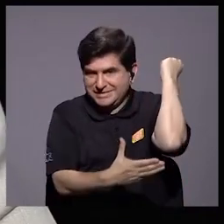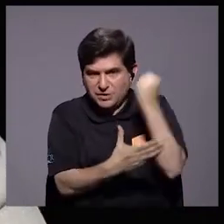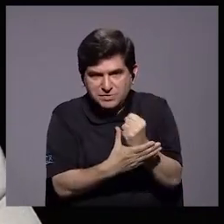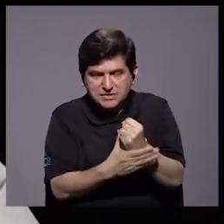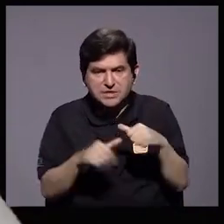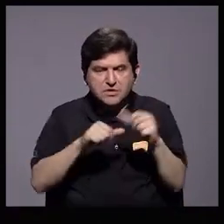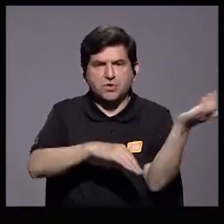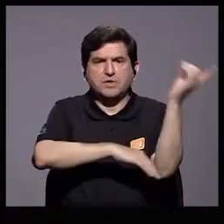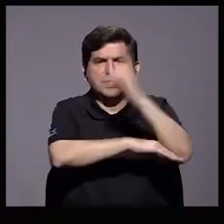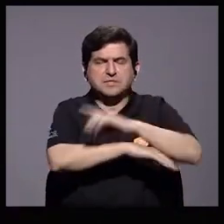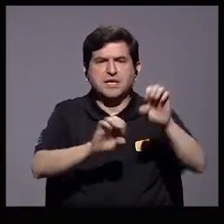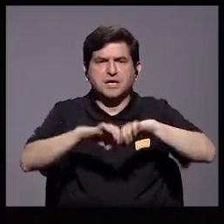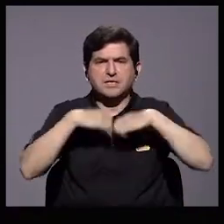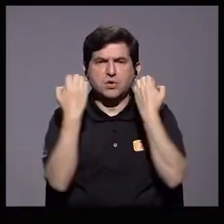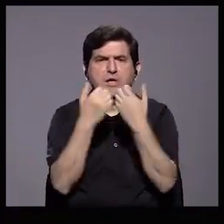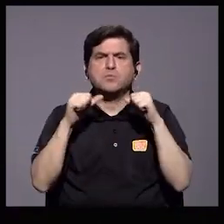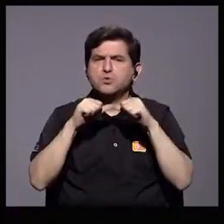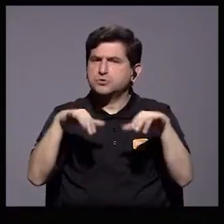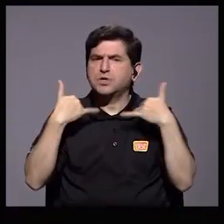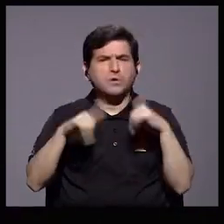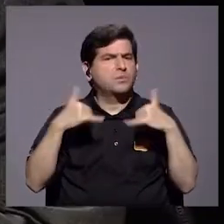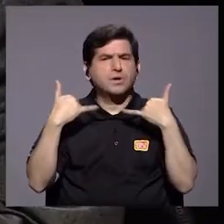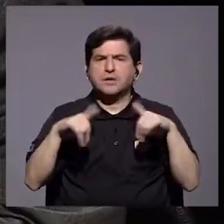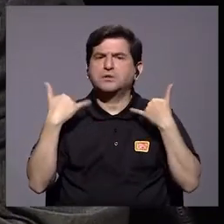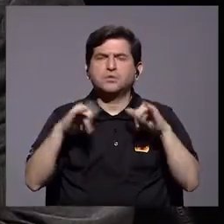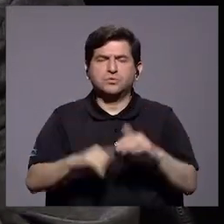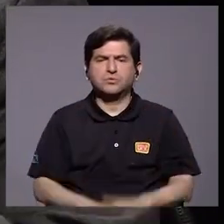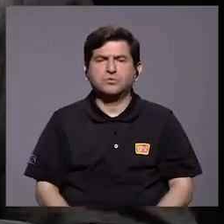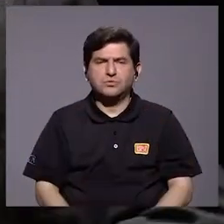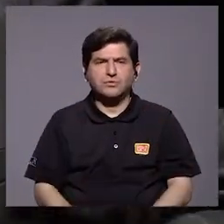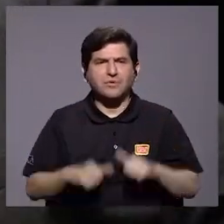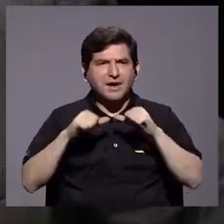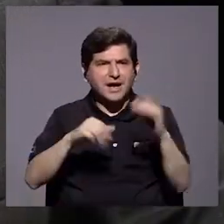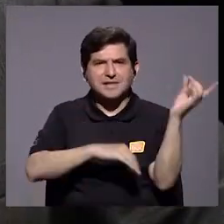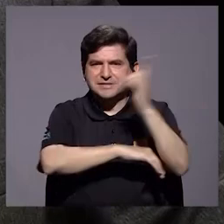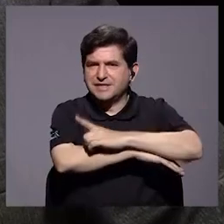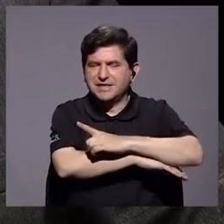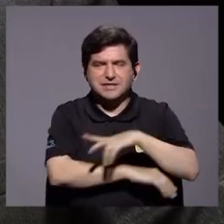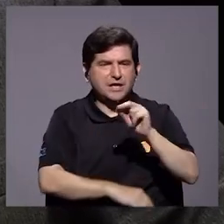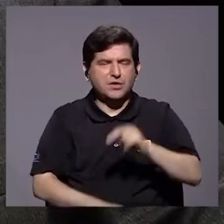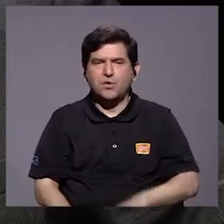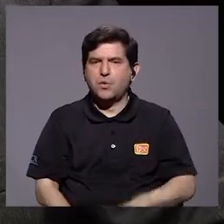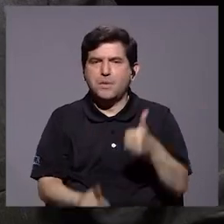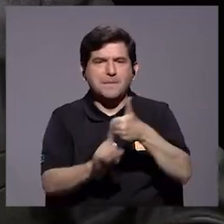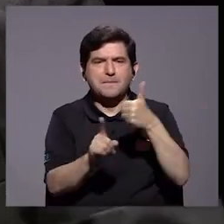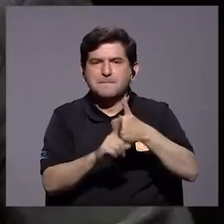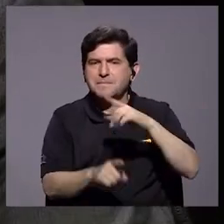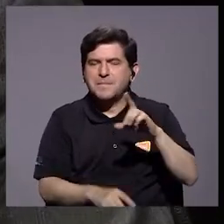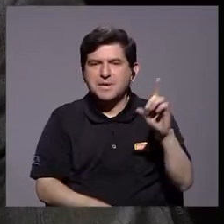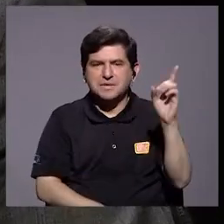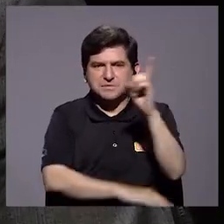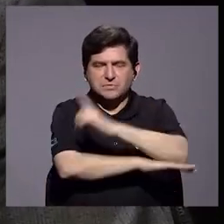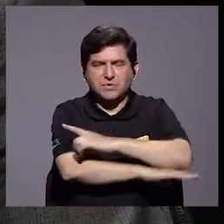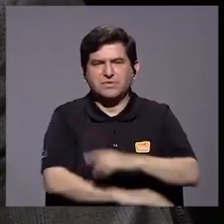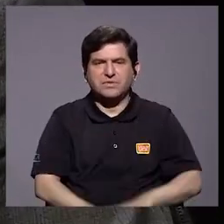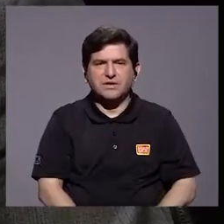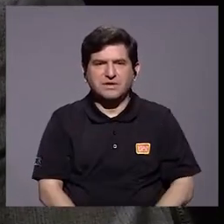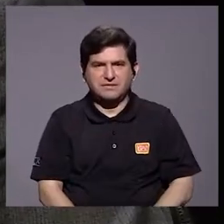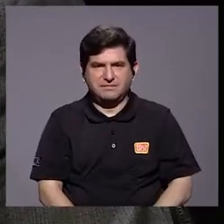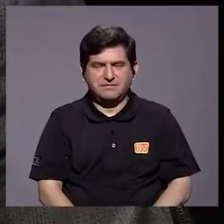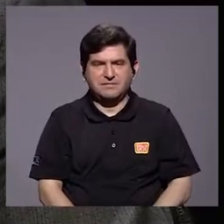ese equipo está jugando fútbol bueno no al día siguiente el mismo día porque yo vengo el señor marcelo